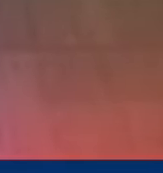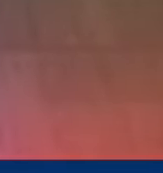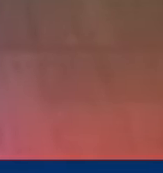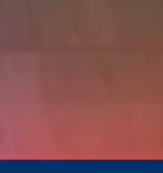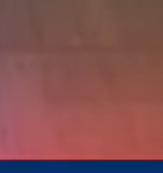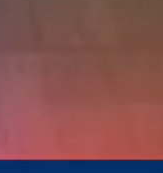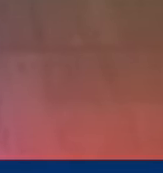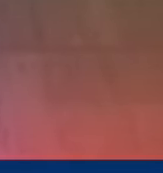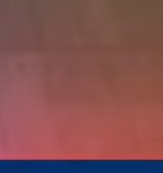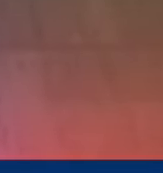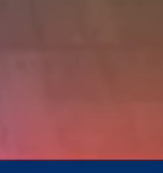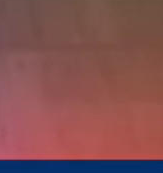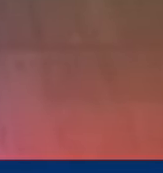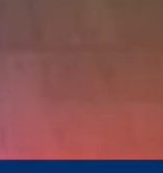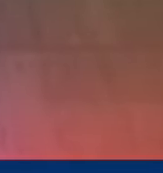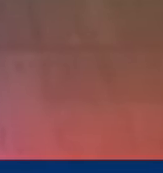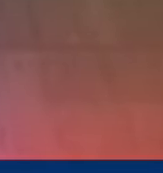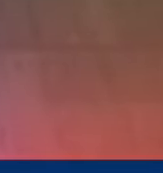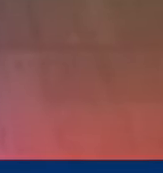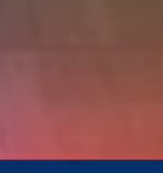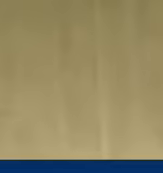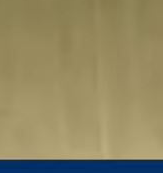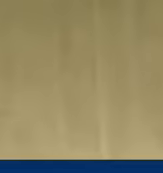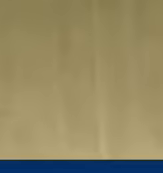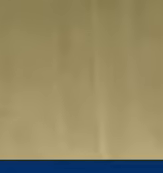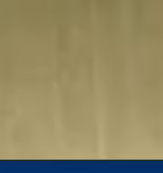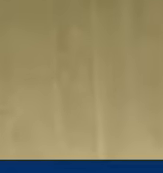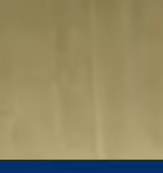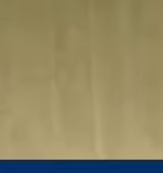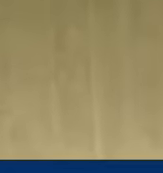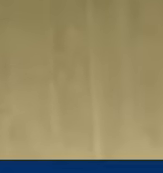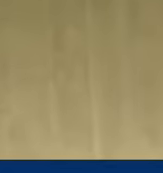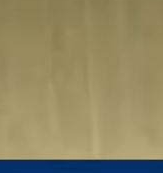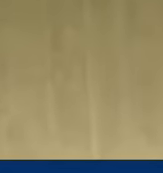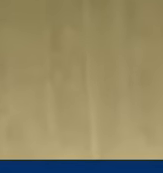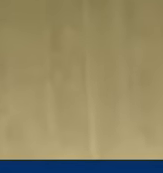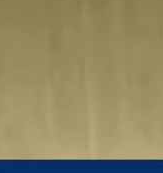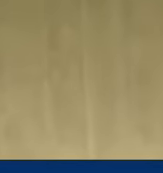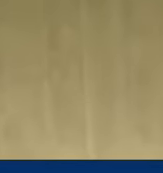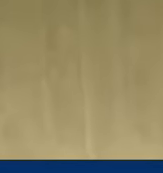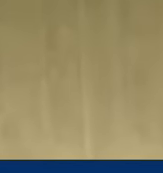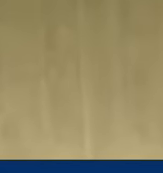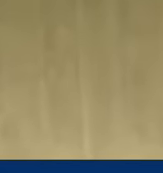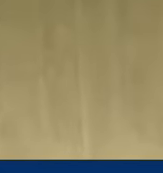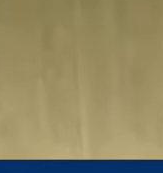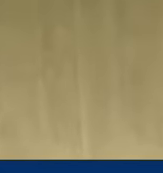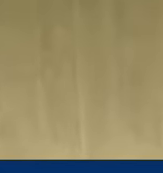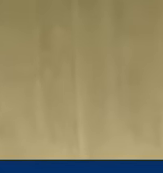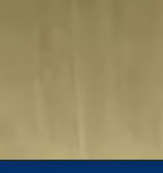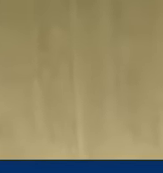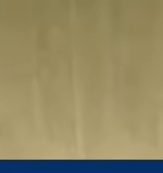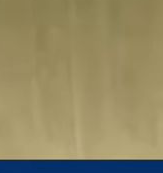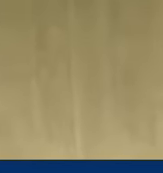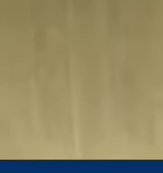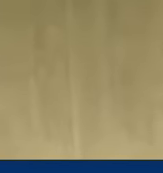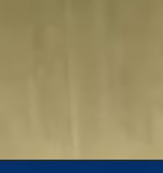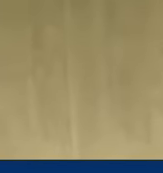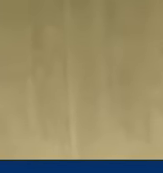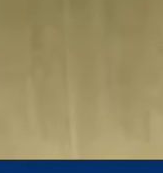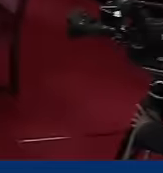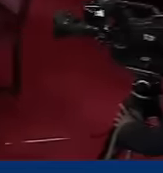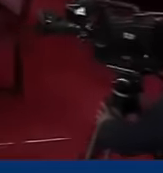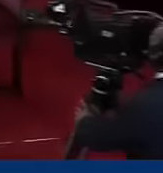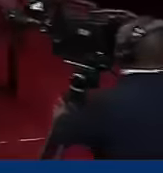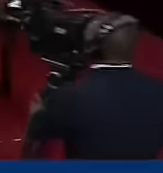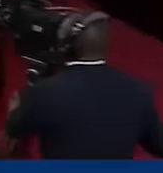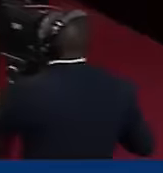hará el Tribunal Supremo de Justicia, el cuerpo Así diplomático es, señor acreditado presidente. en nuestro A la país, tribuna principal del representantes de Tribunal Supremo organizaciones de Justicia, internacionales,